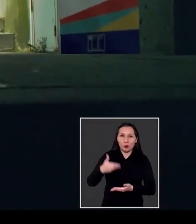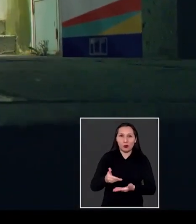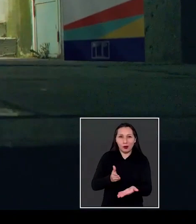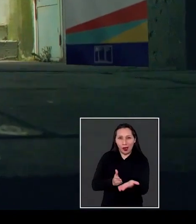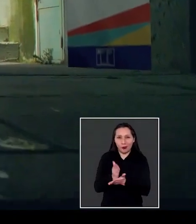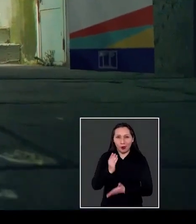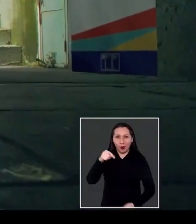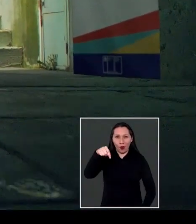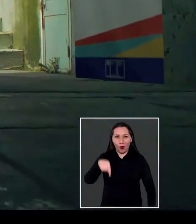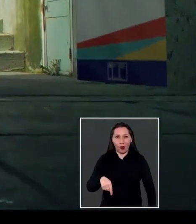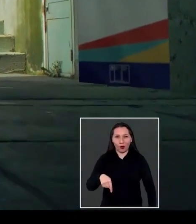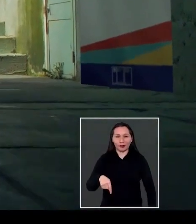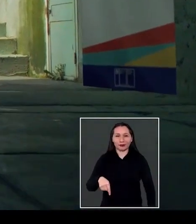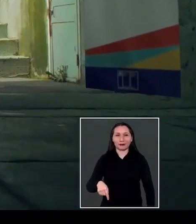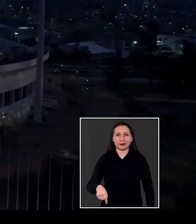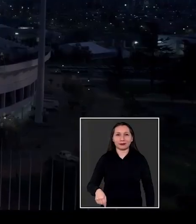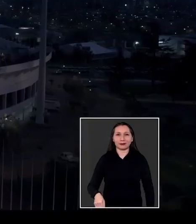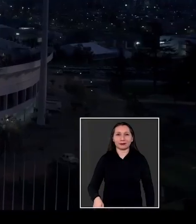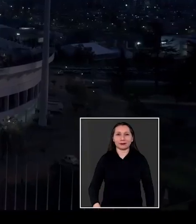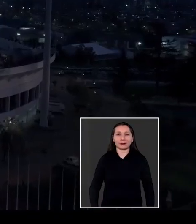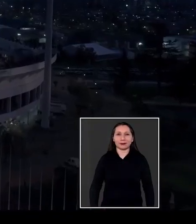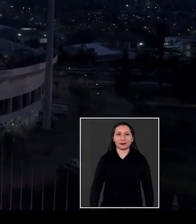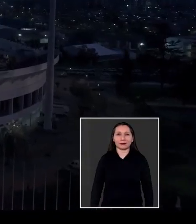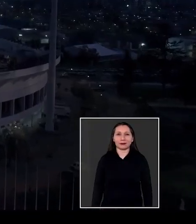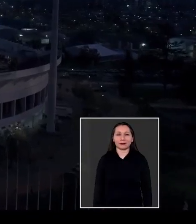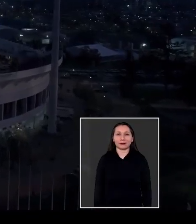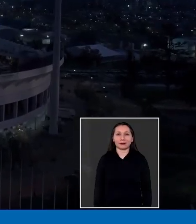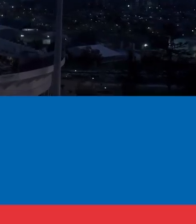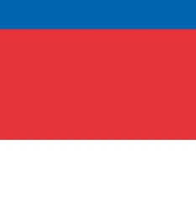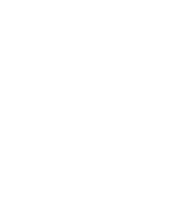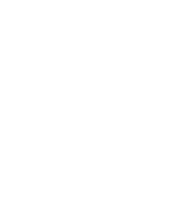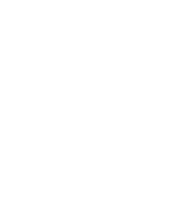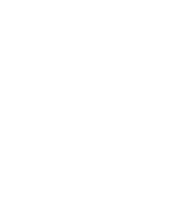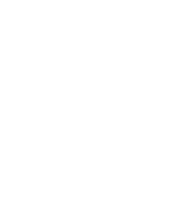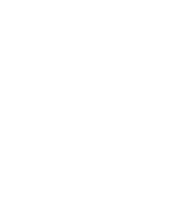legado comienza hoy.